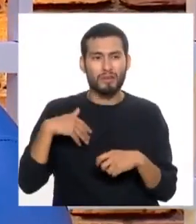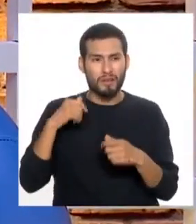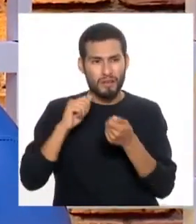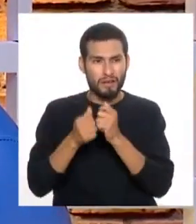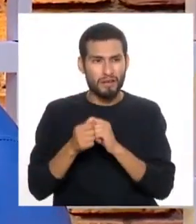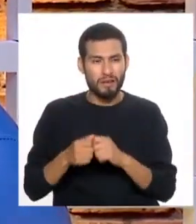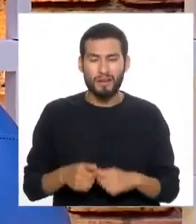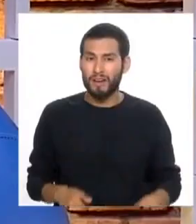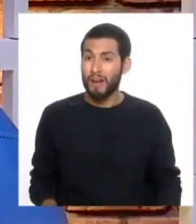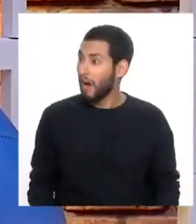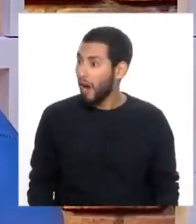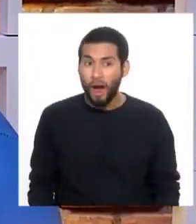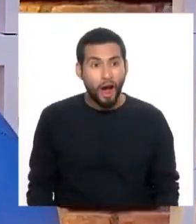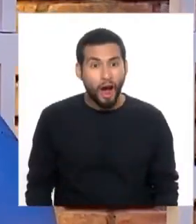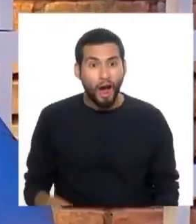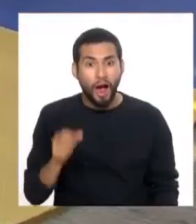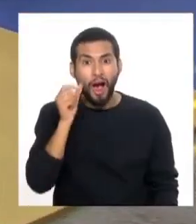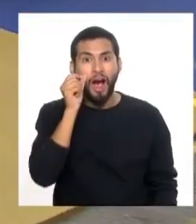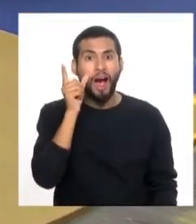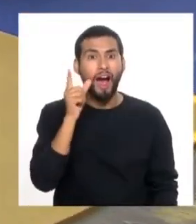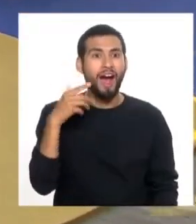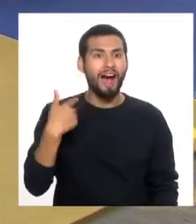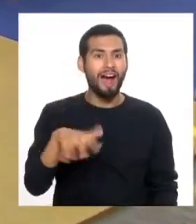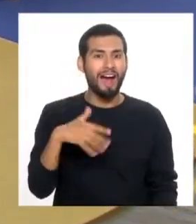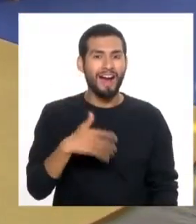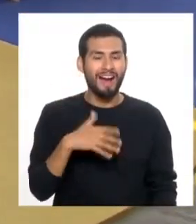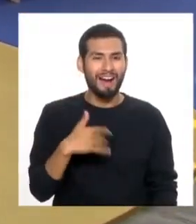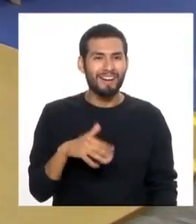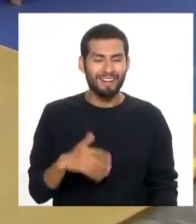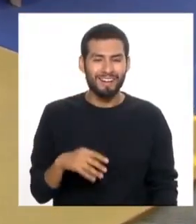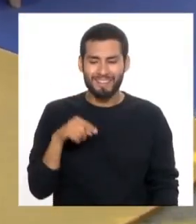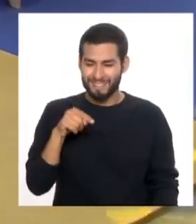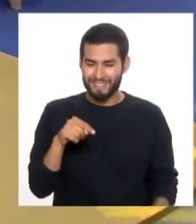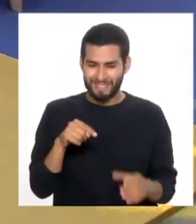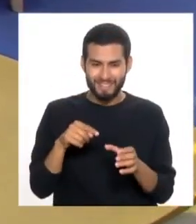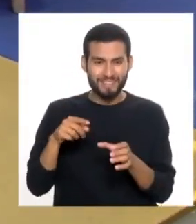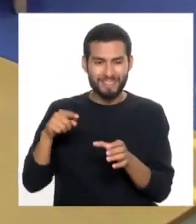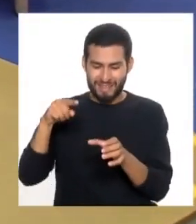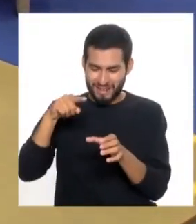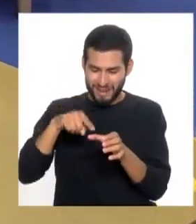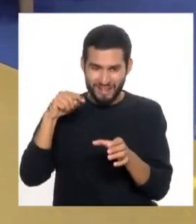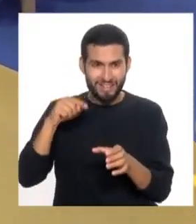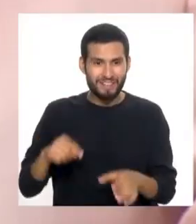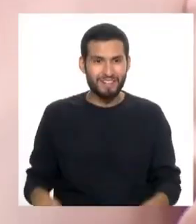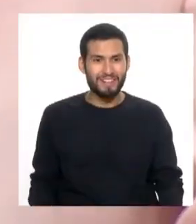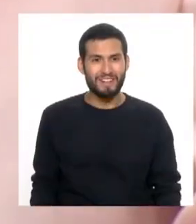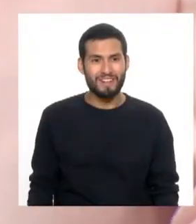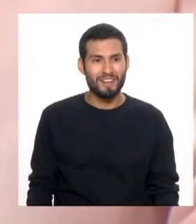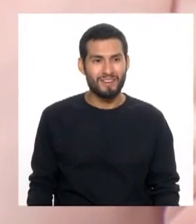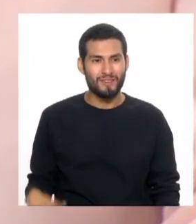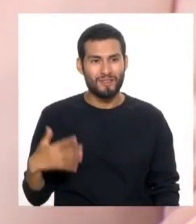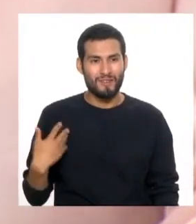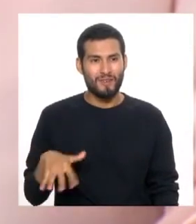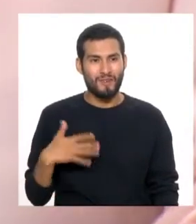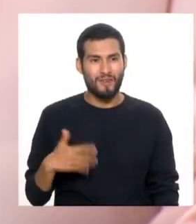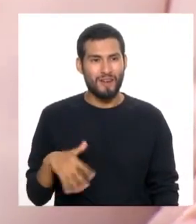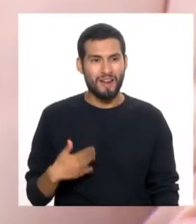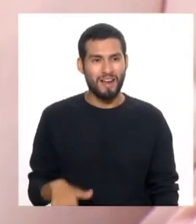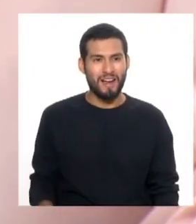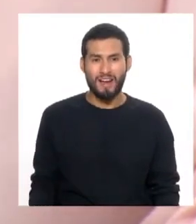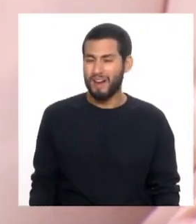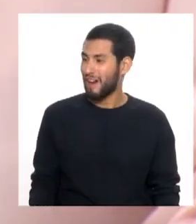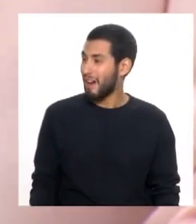cambia de color. ¡No! ¡No! ¡No, no, ver, no, otra, no, otra. No, no! ¡Dios mío! ¡Oh,